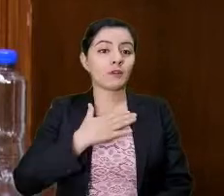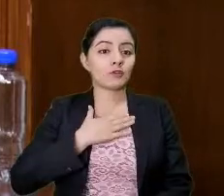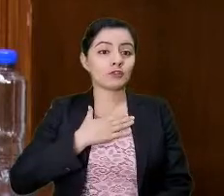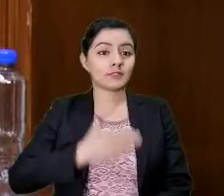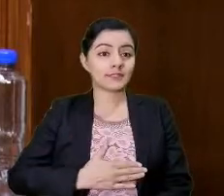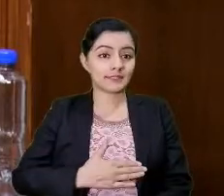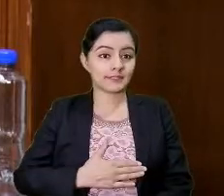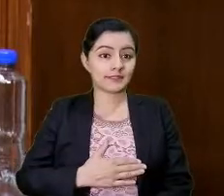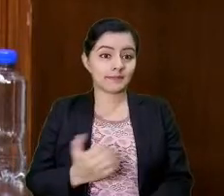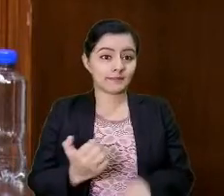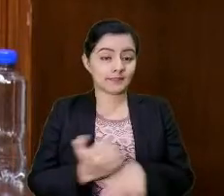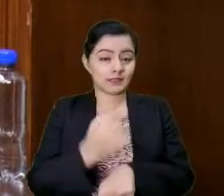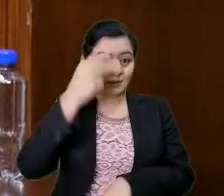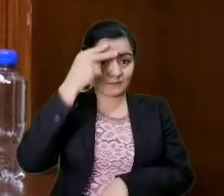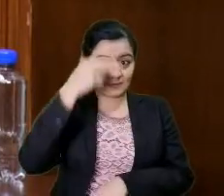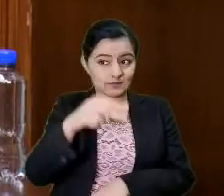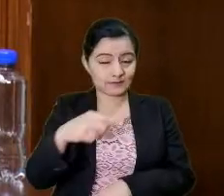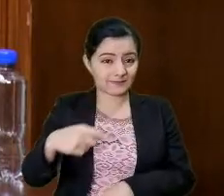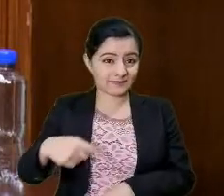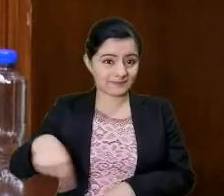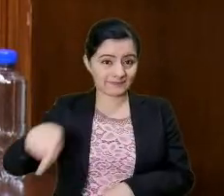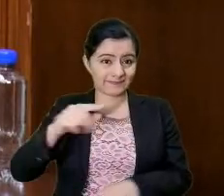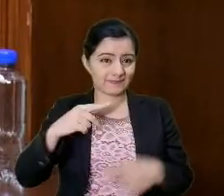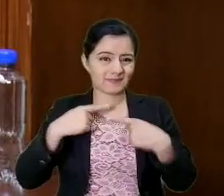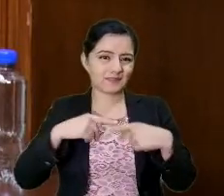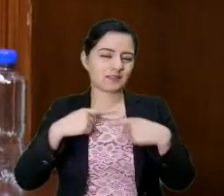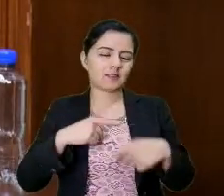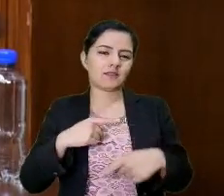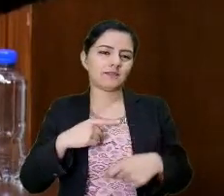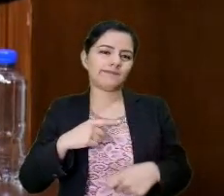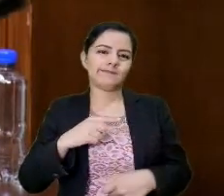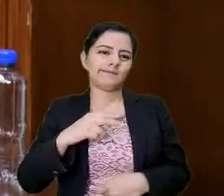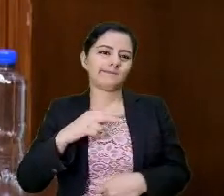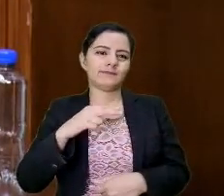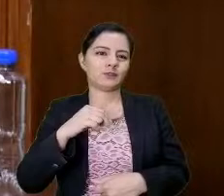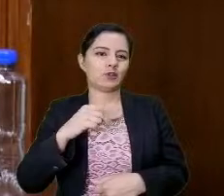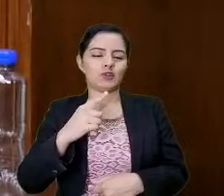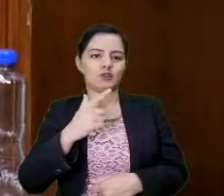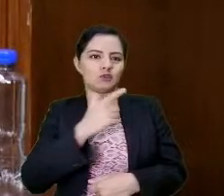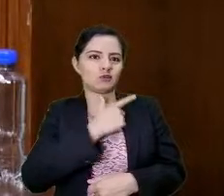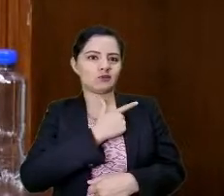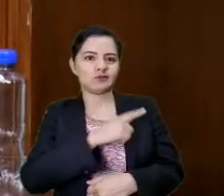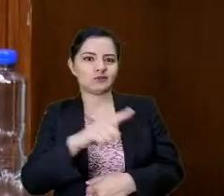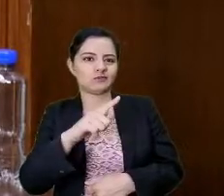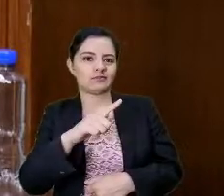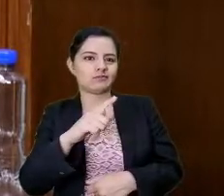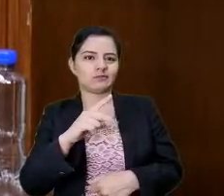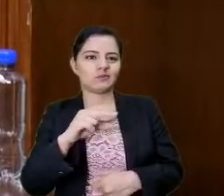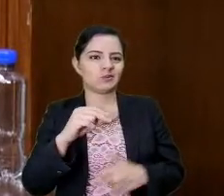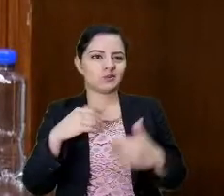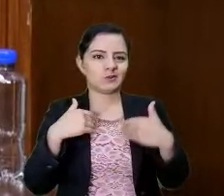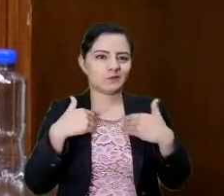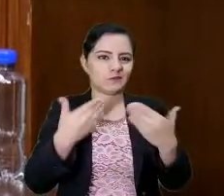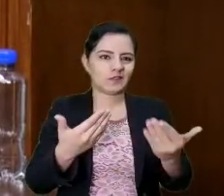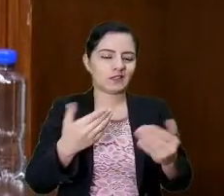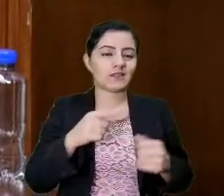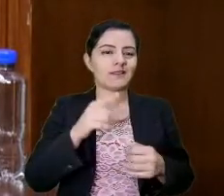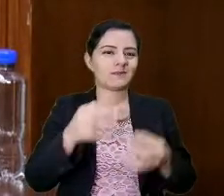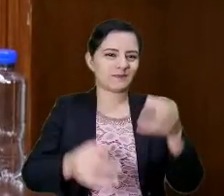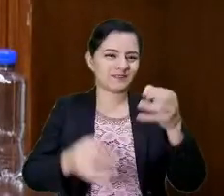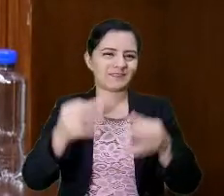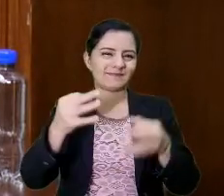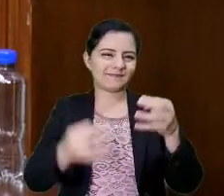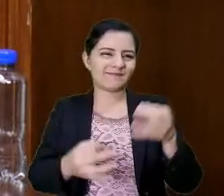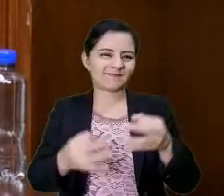el Estado. Un desencanto que hay, un distanciamiento del Poder Judicial con el